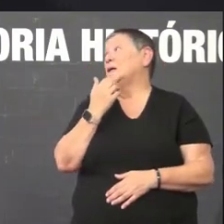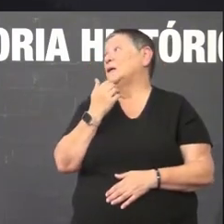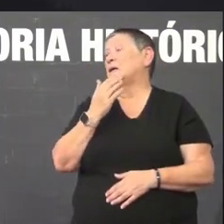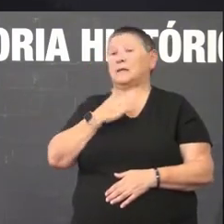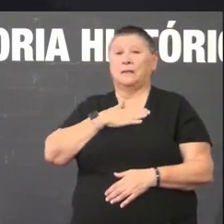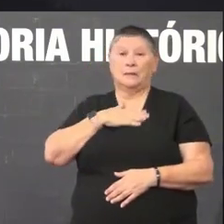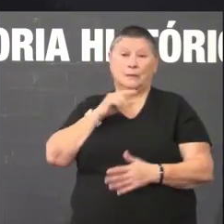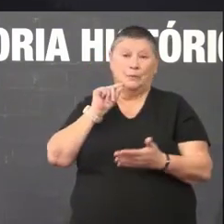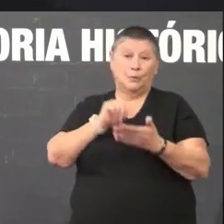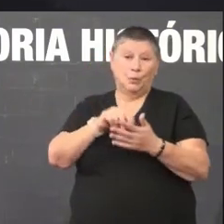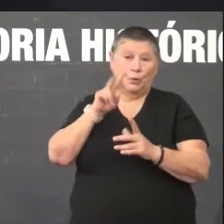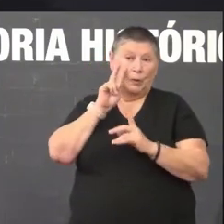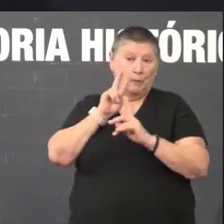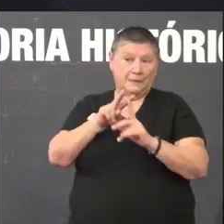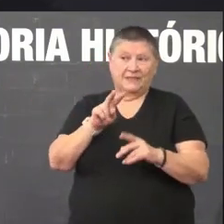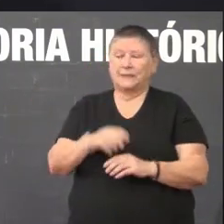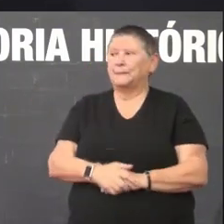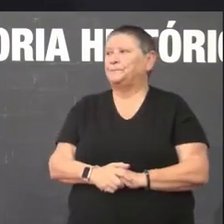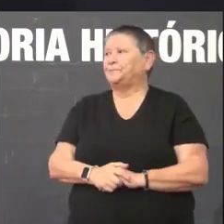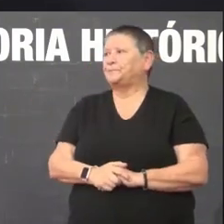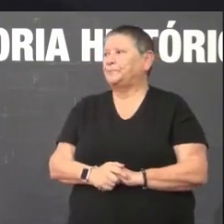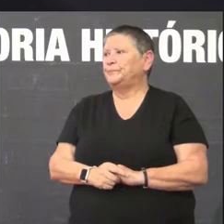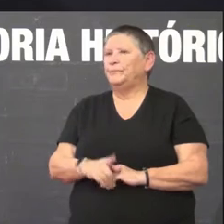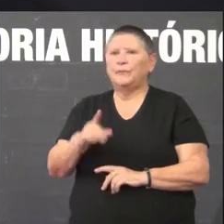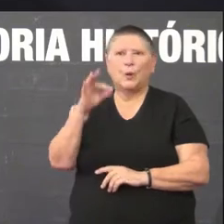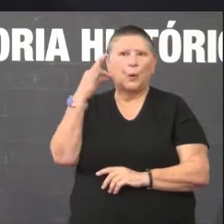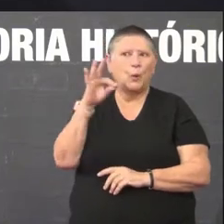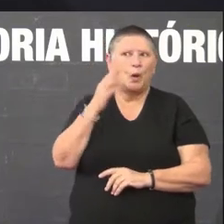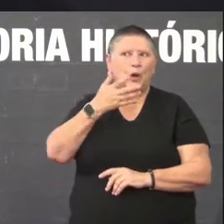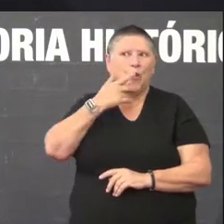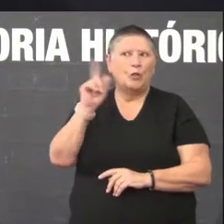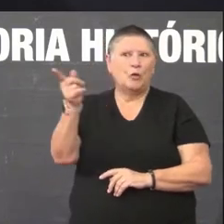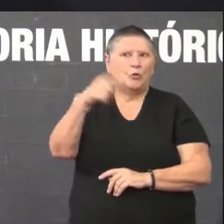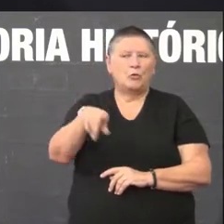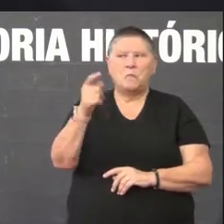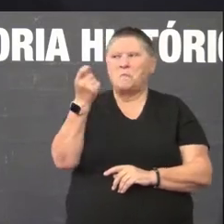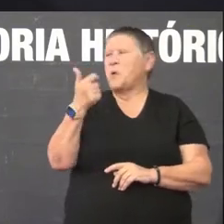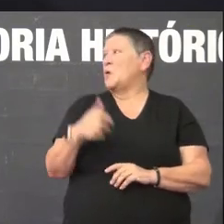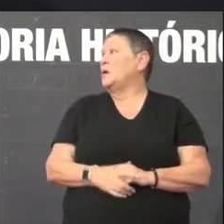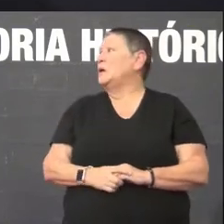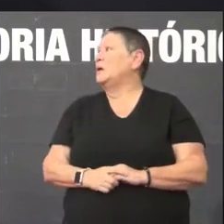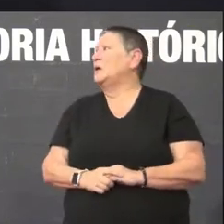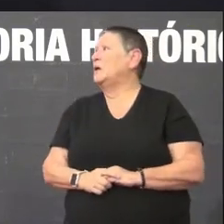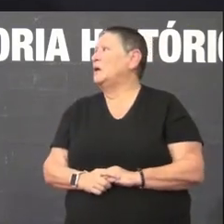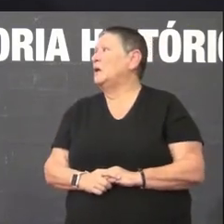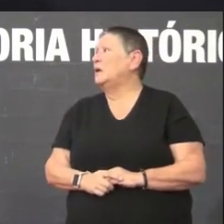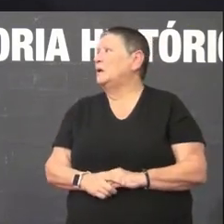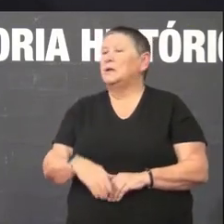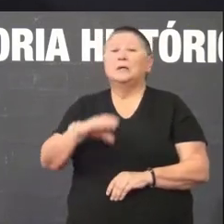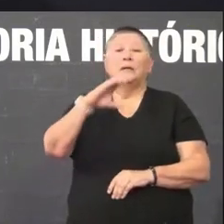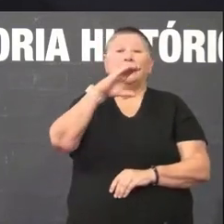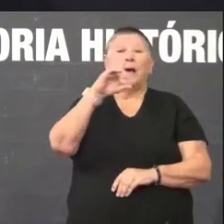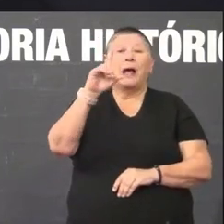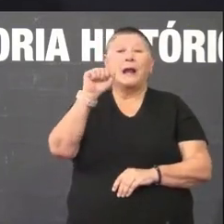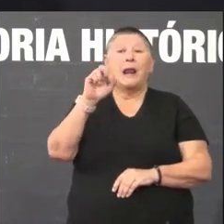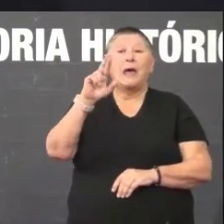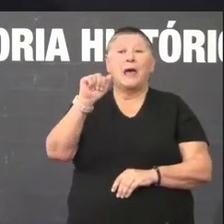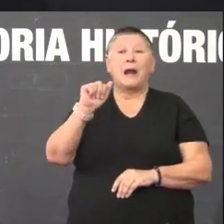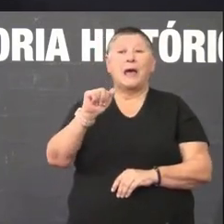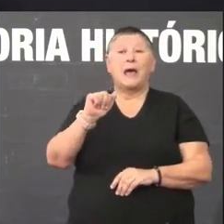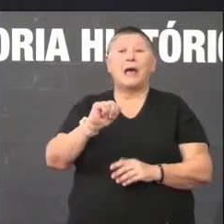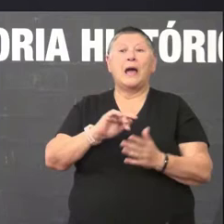a mi modo de ver, muy singulares y poco conocidos. No, primero, eu citaría a Clara Campoamor, a